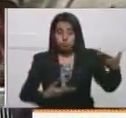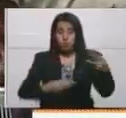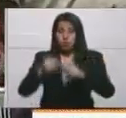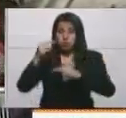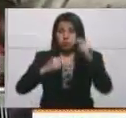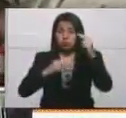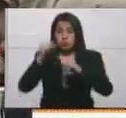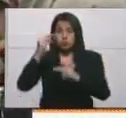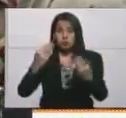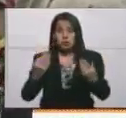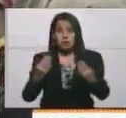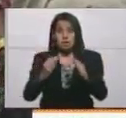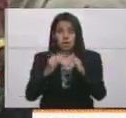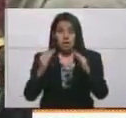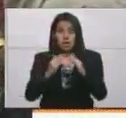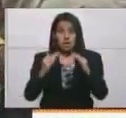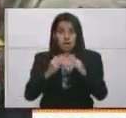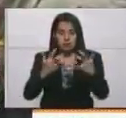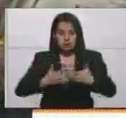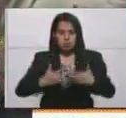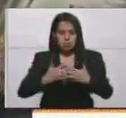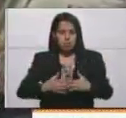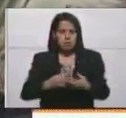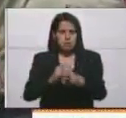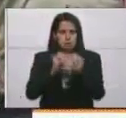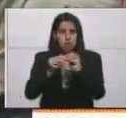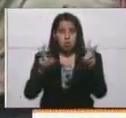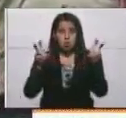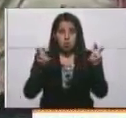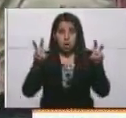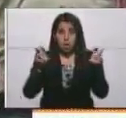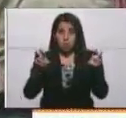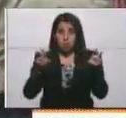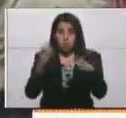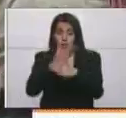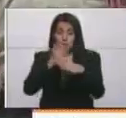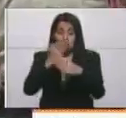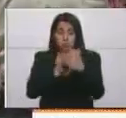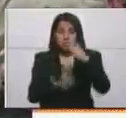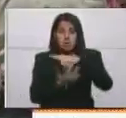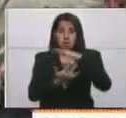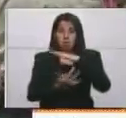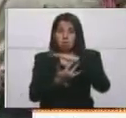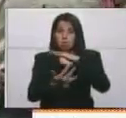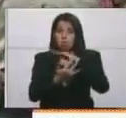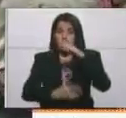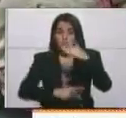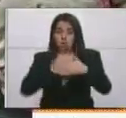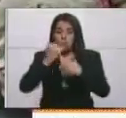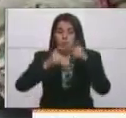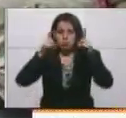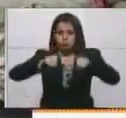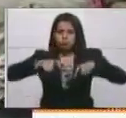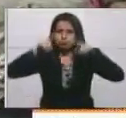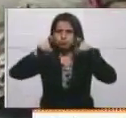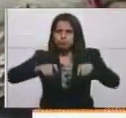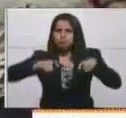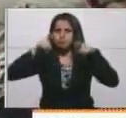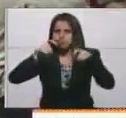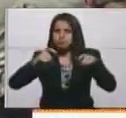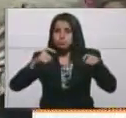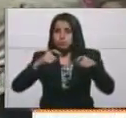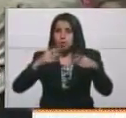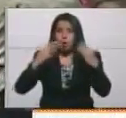vivienda, de instalación de empresas, de compartir tecnologías de producción agrícola. Y